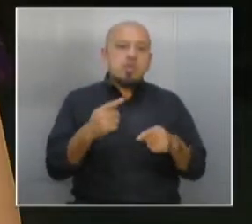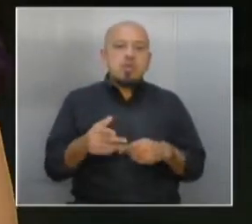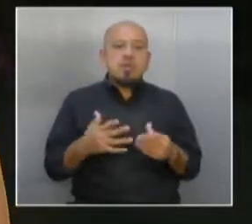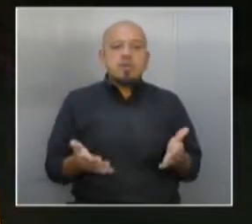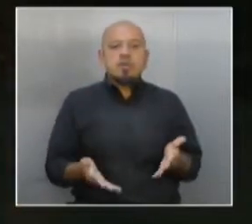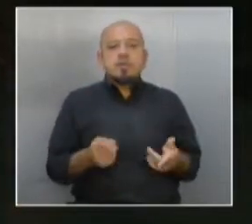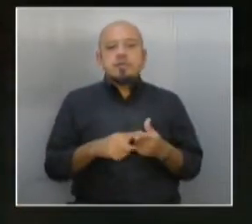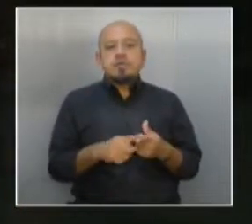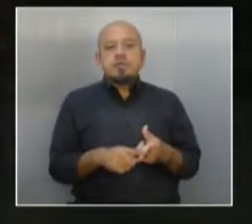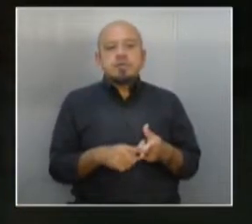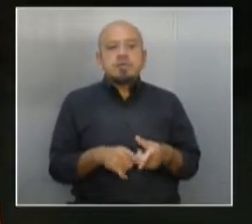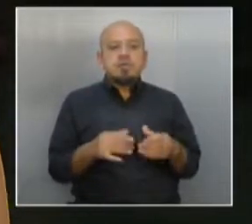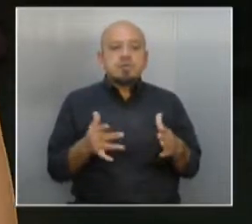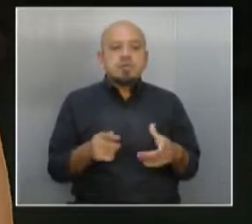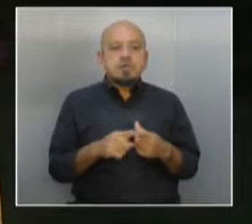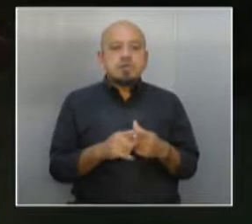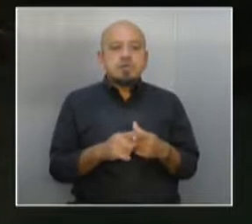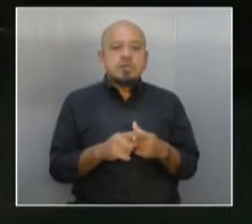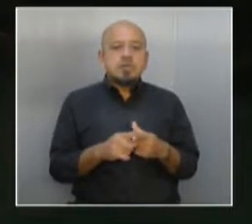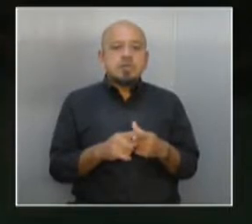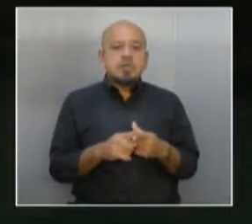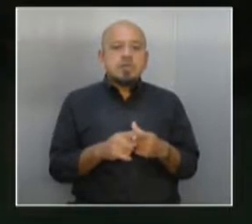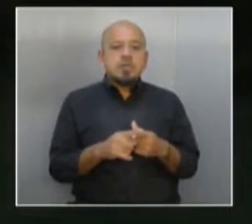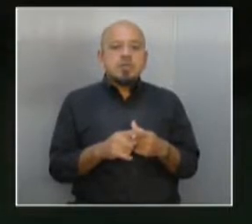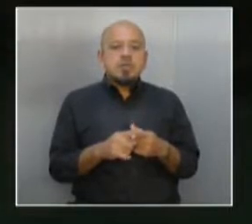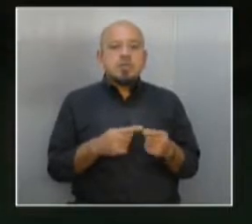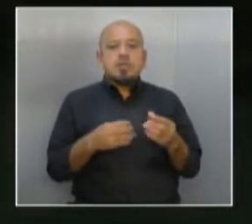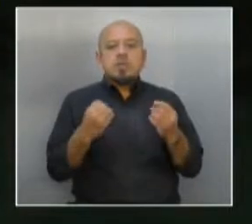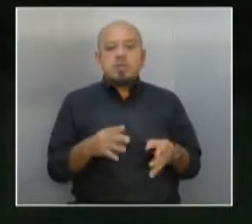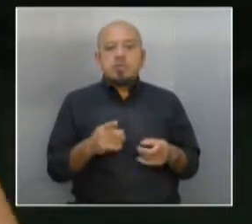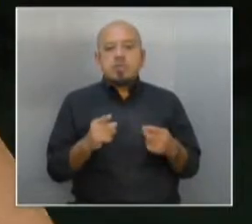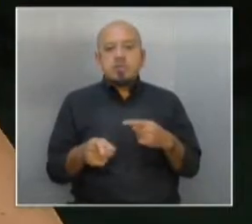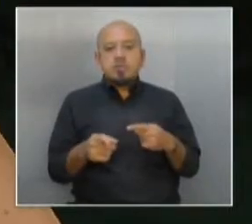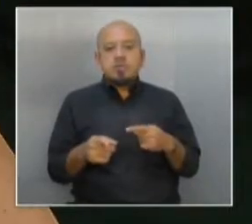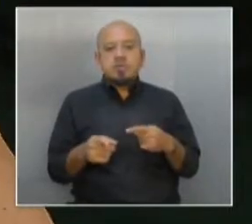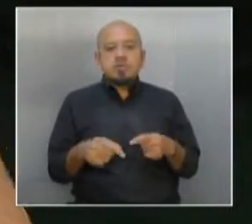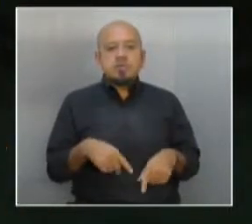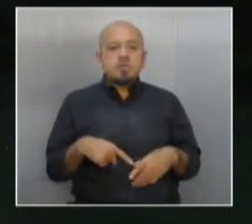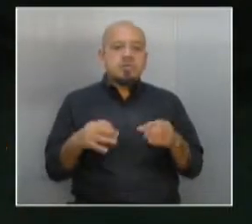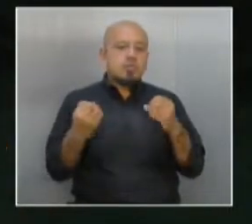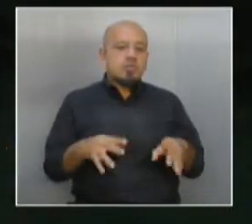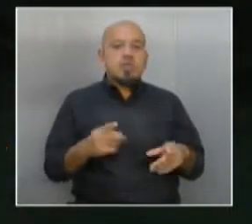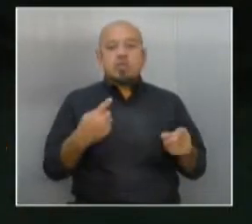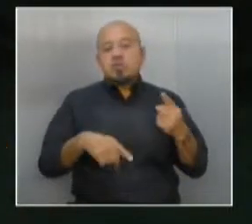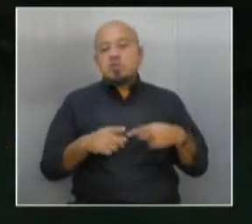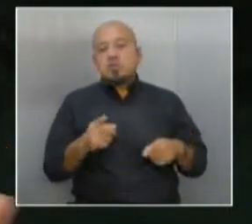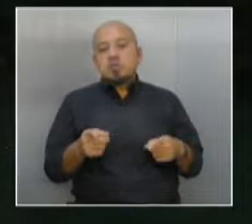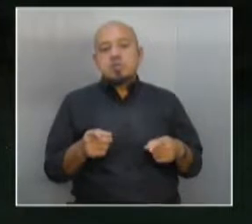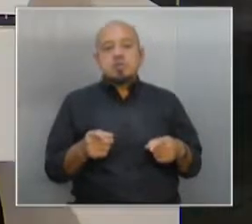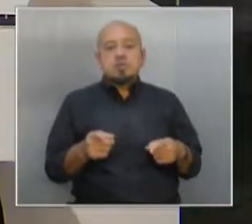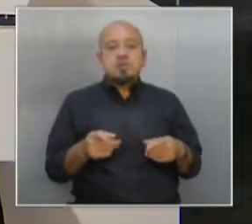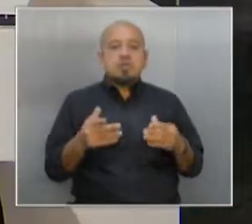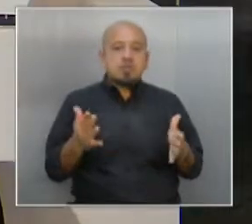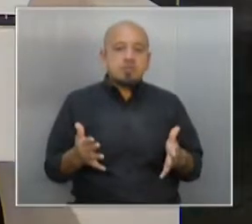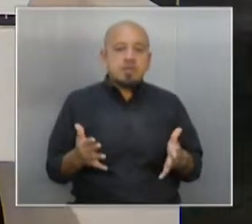los caminos sin nada que me entretenga, porque no engraso los ejes, me llaman abandonado. ¿Para qué